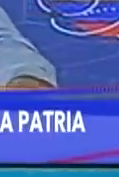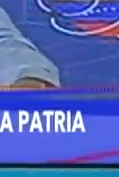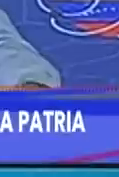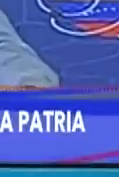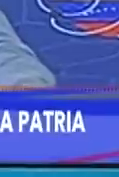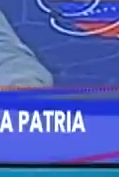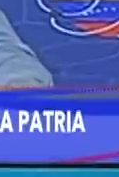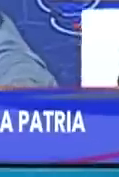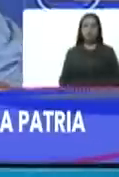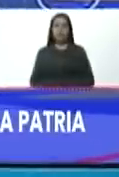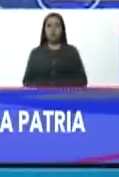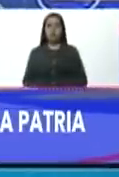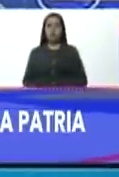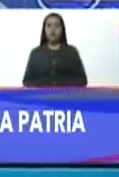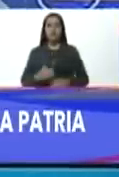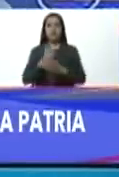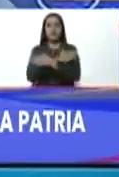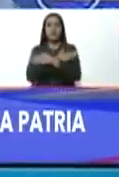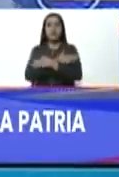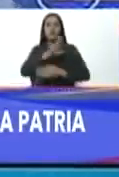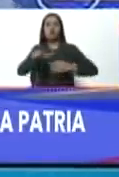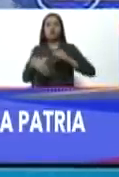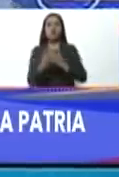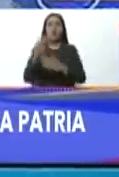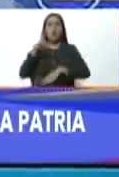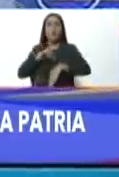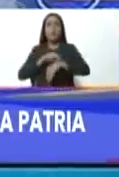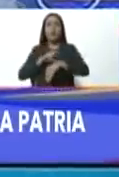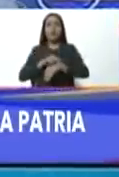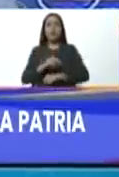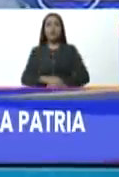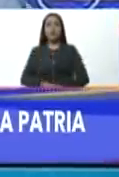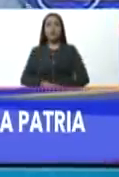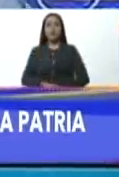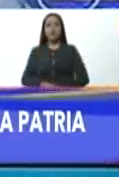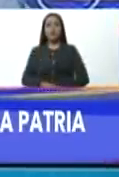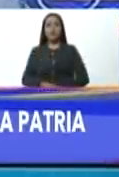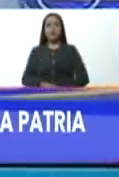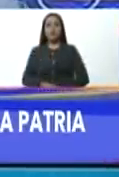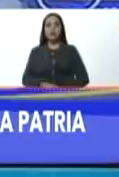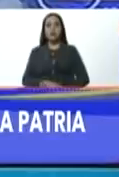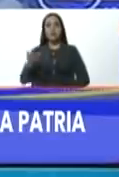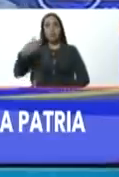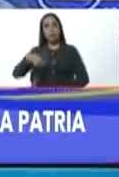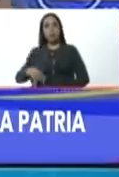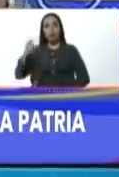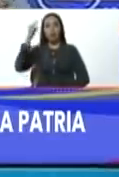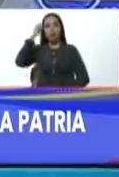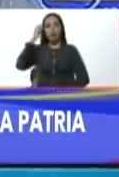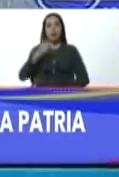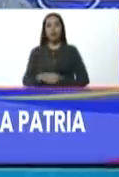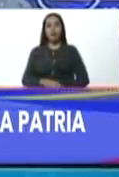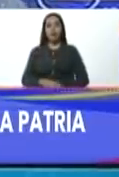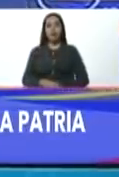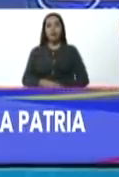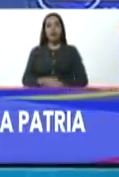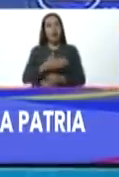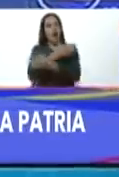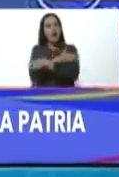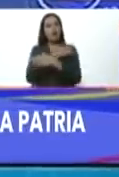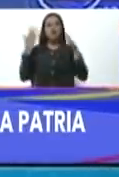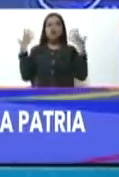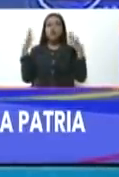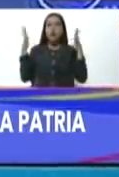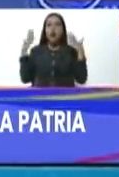A todos los médicos y a las médicas en su día, un abrazo y un gran